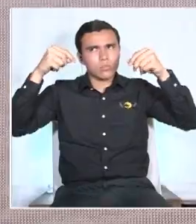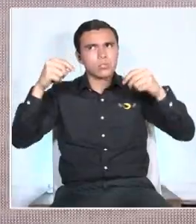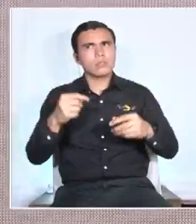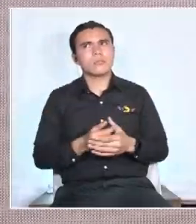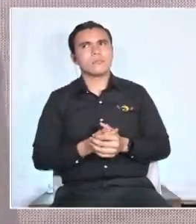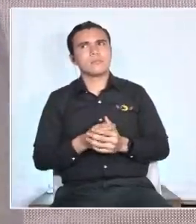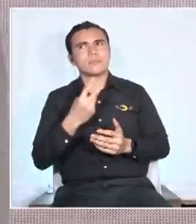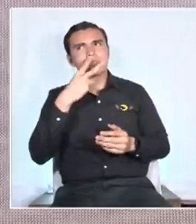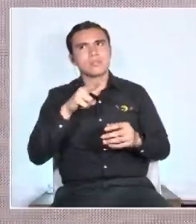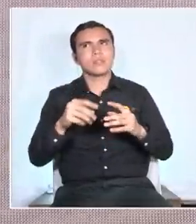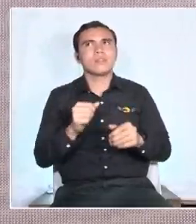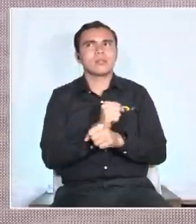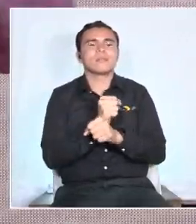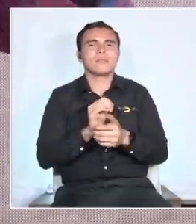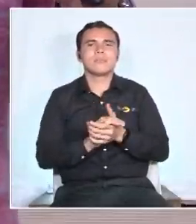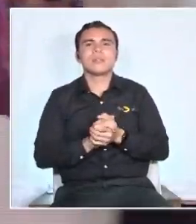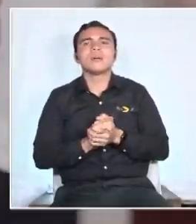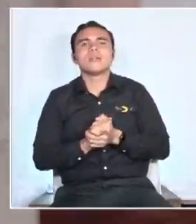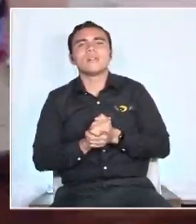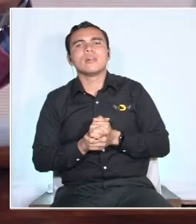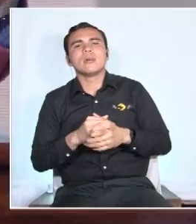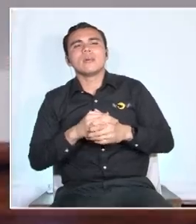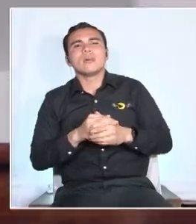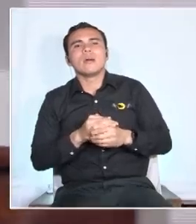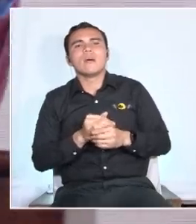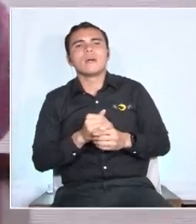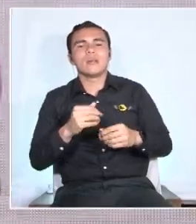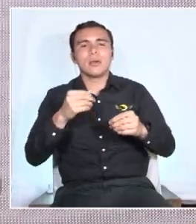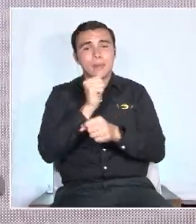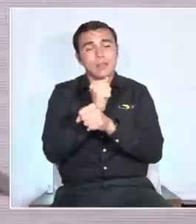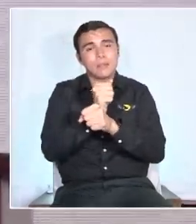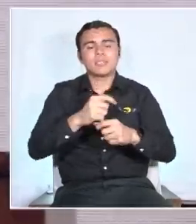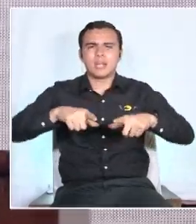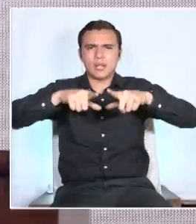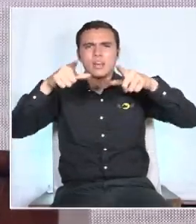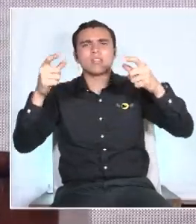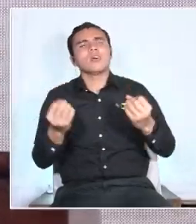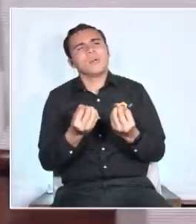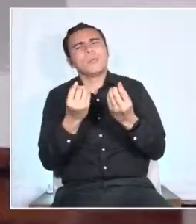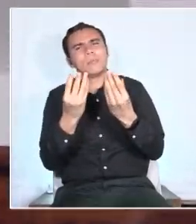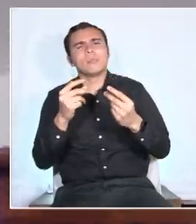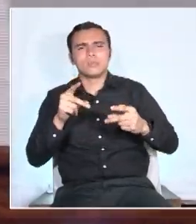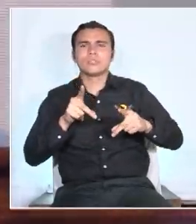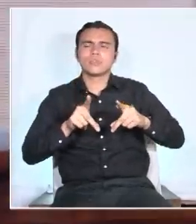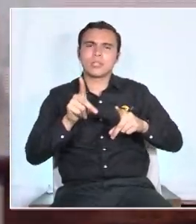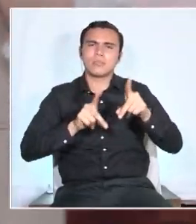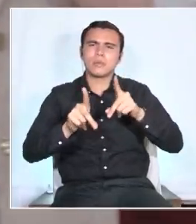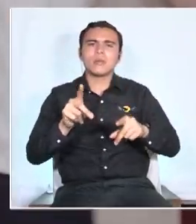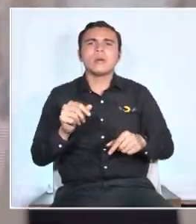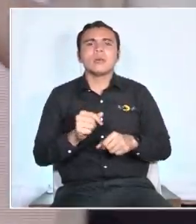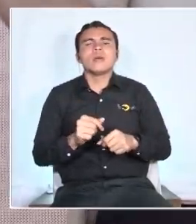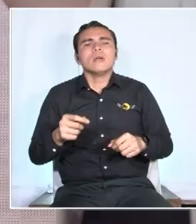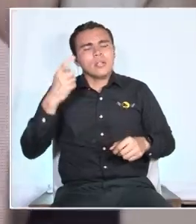a verla. Una empresa millonaria. Una empresa grande. Con muchos empleados.